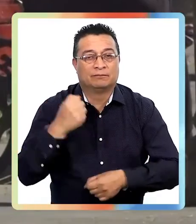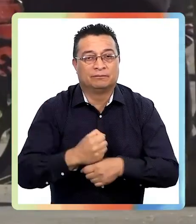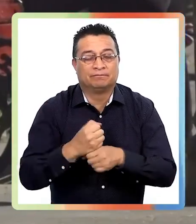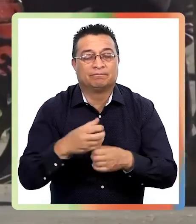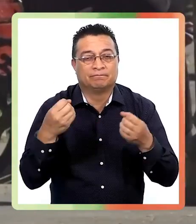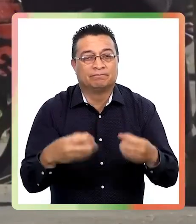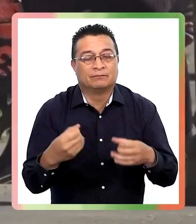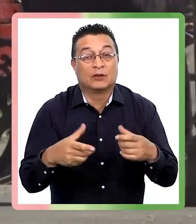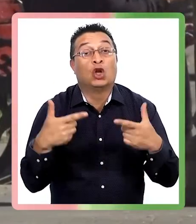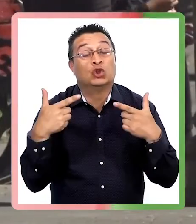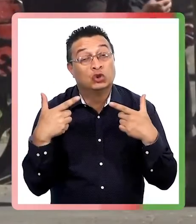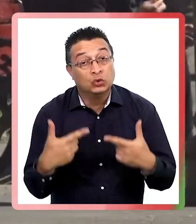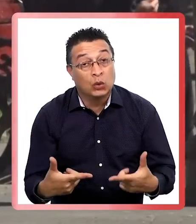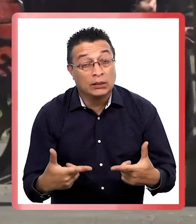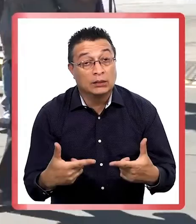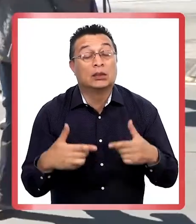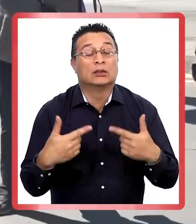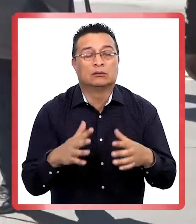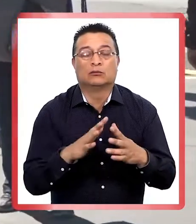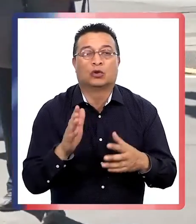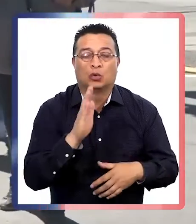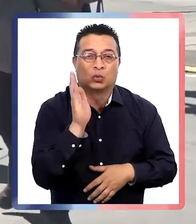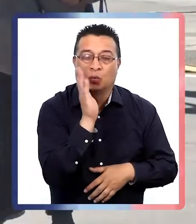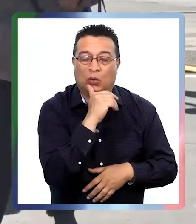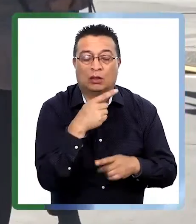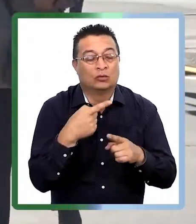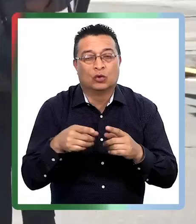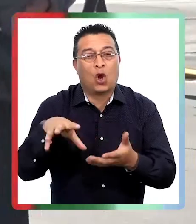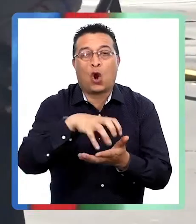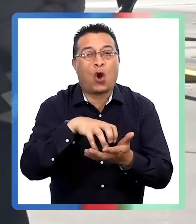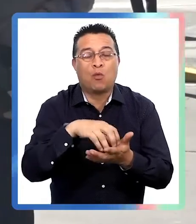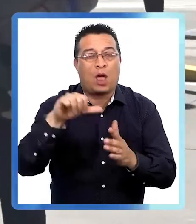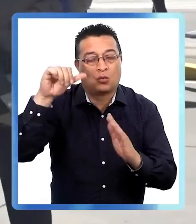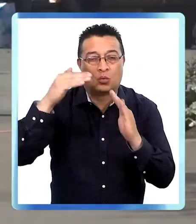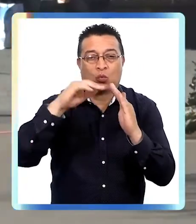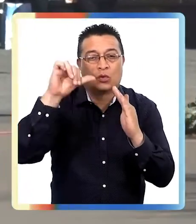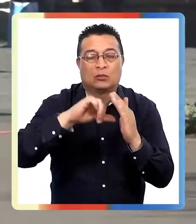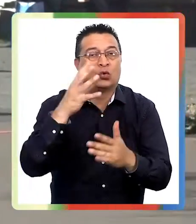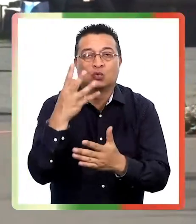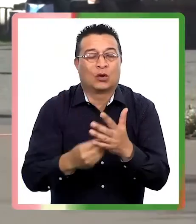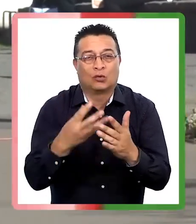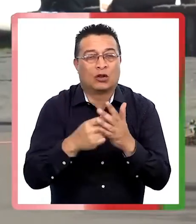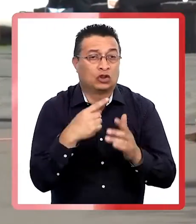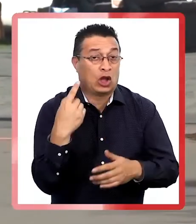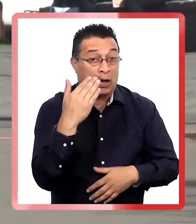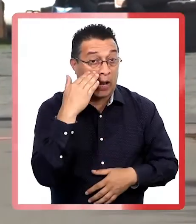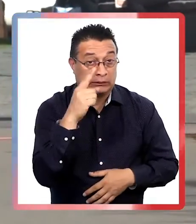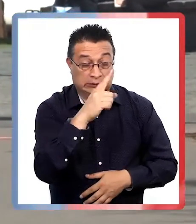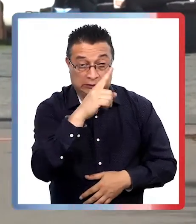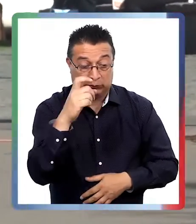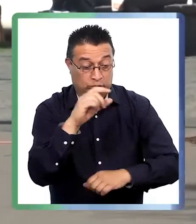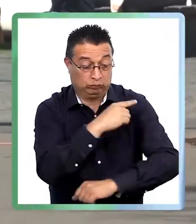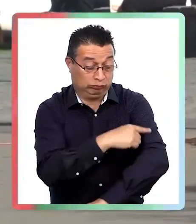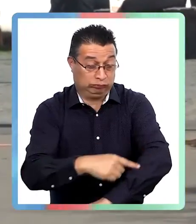empleos destruidos. Afortunadamente ya no teníamos ninguna comuna en cuarentena. Recordemos que llegamos a tener casi todo el Chile